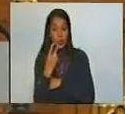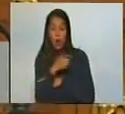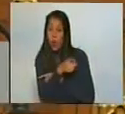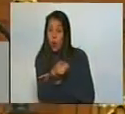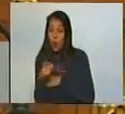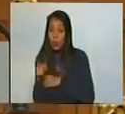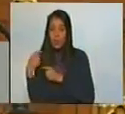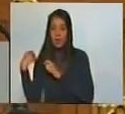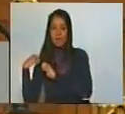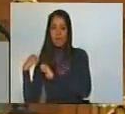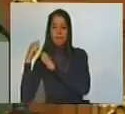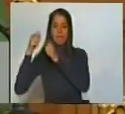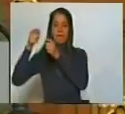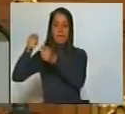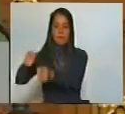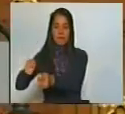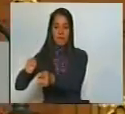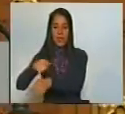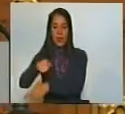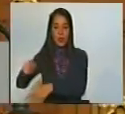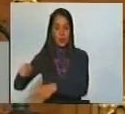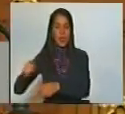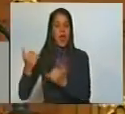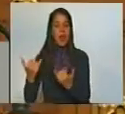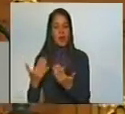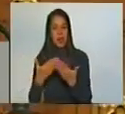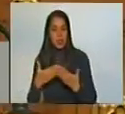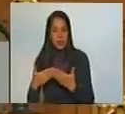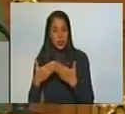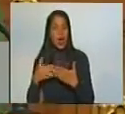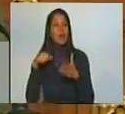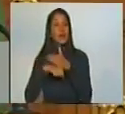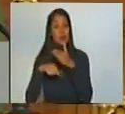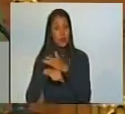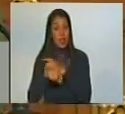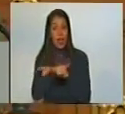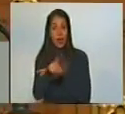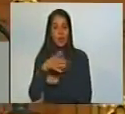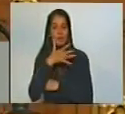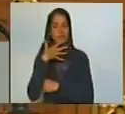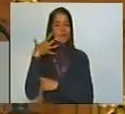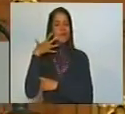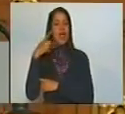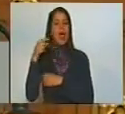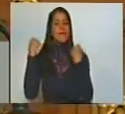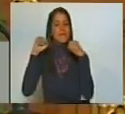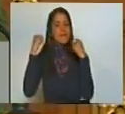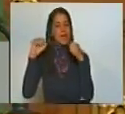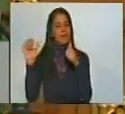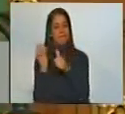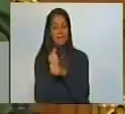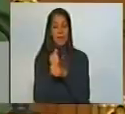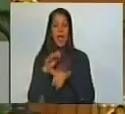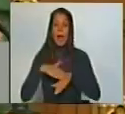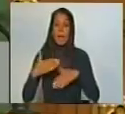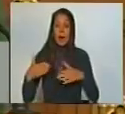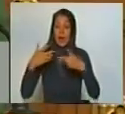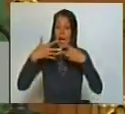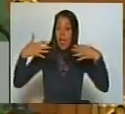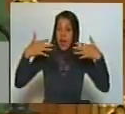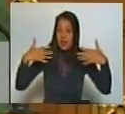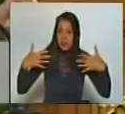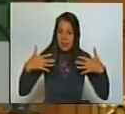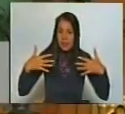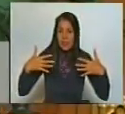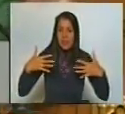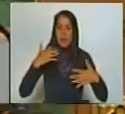consigna y nos sentimos orgullosos de que la están cumpliendo. Porque esas consignas no se olvidan